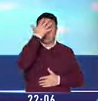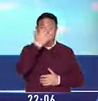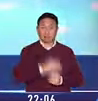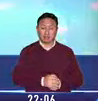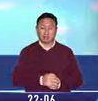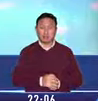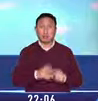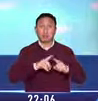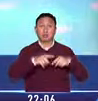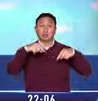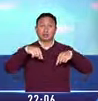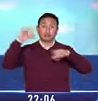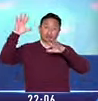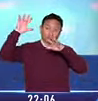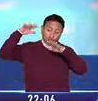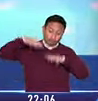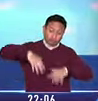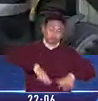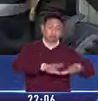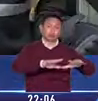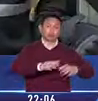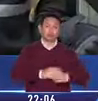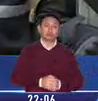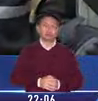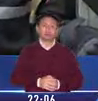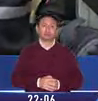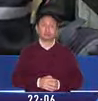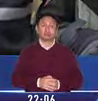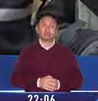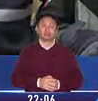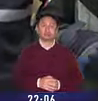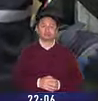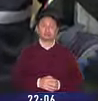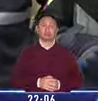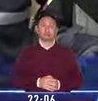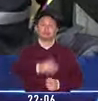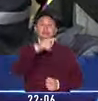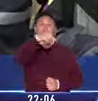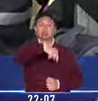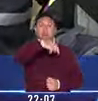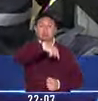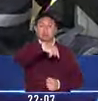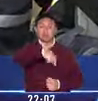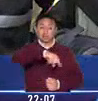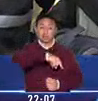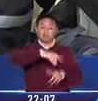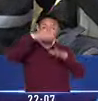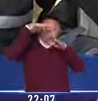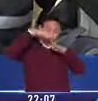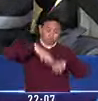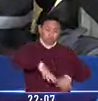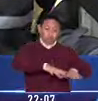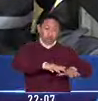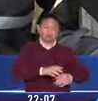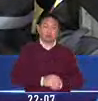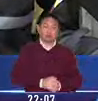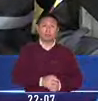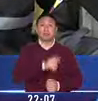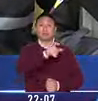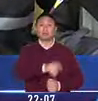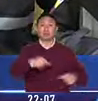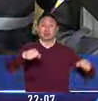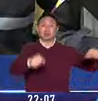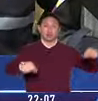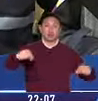pero un deslave los habría alcanzado. En la parte de acá, donde justamente se ha producido un derrumbe, pierde